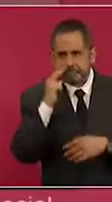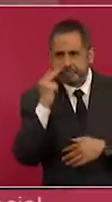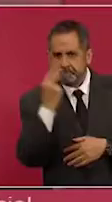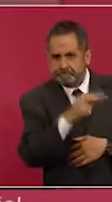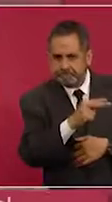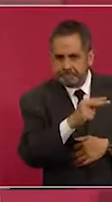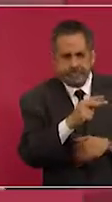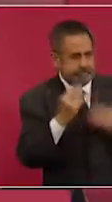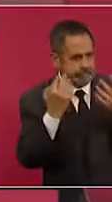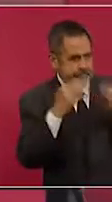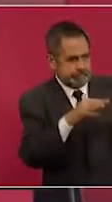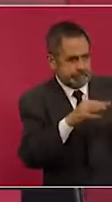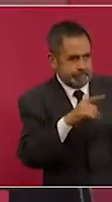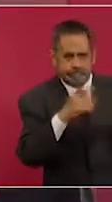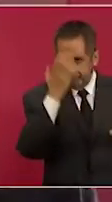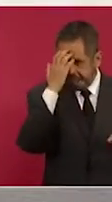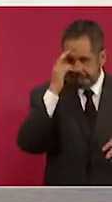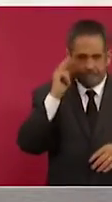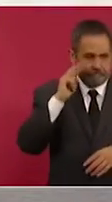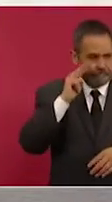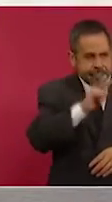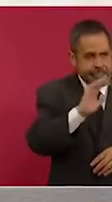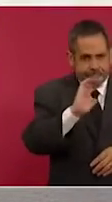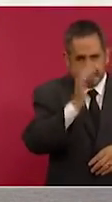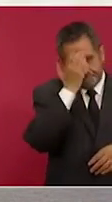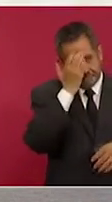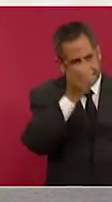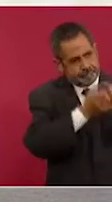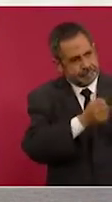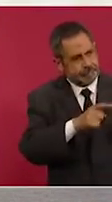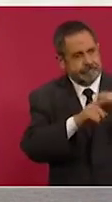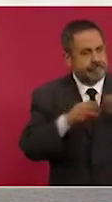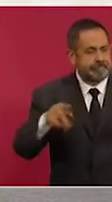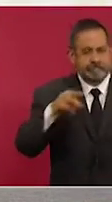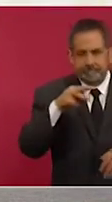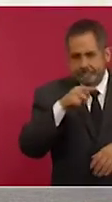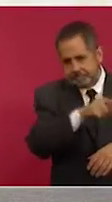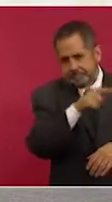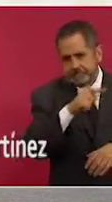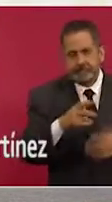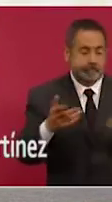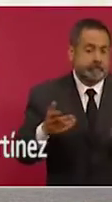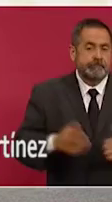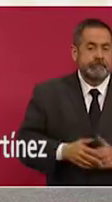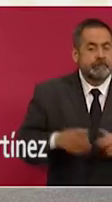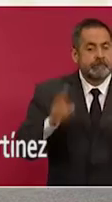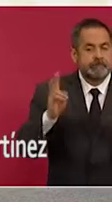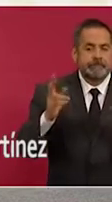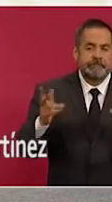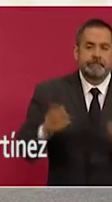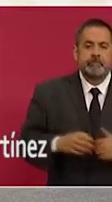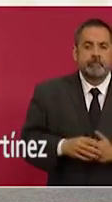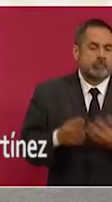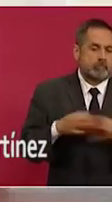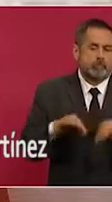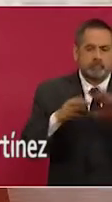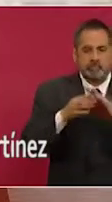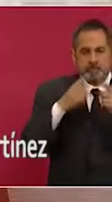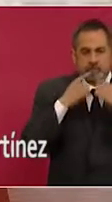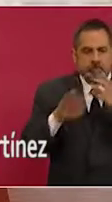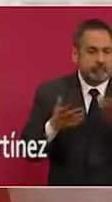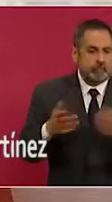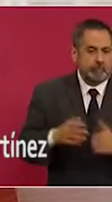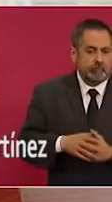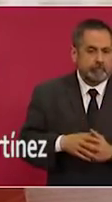Luego del fallo absolutorio de tres jueces del Tribunal de Enjuiciamiento de la Región de la Cuenca del Papaloapan, con el que otorgaron el viernes